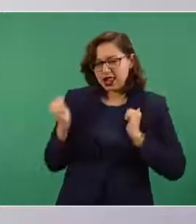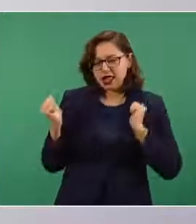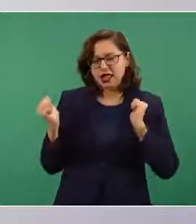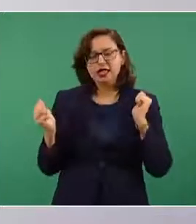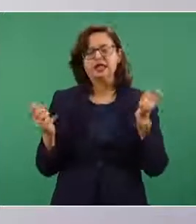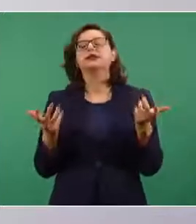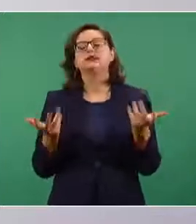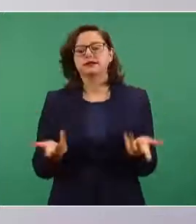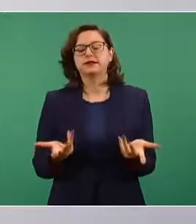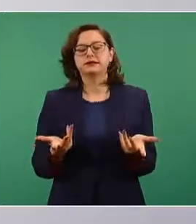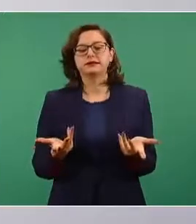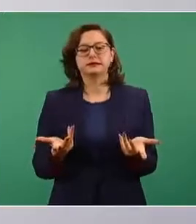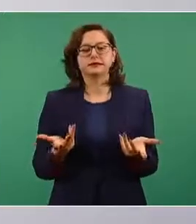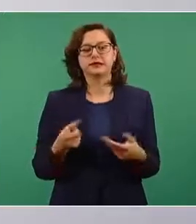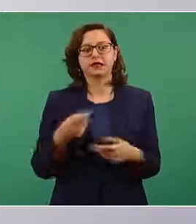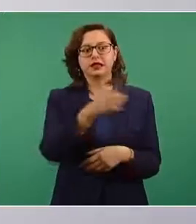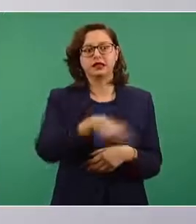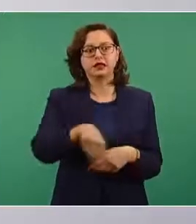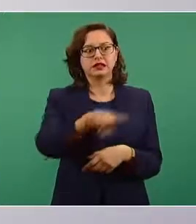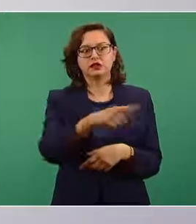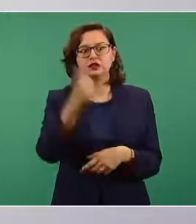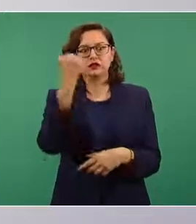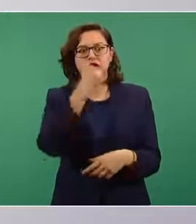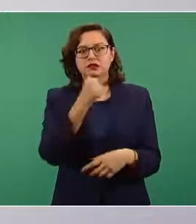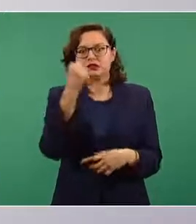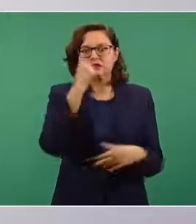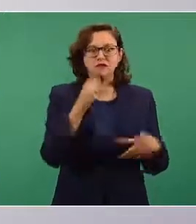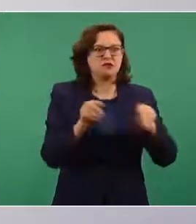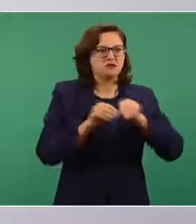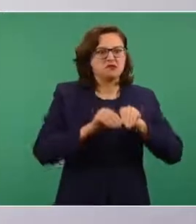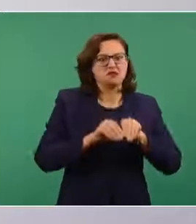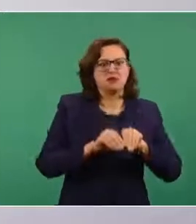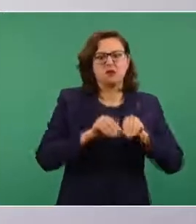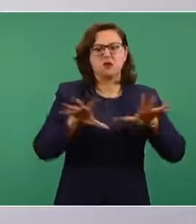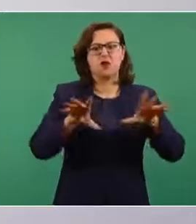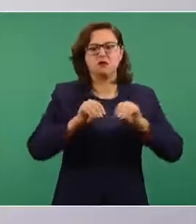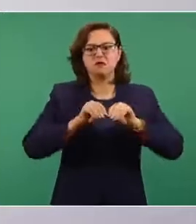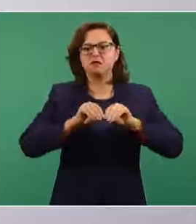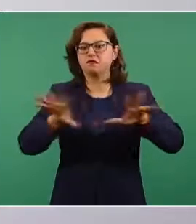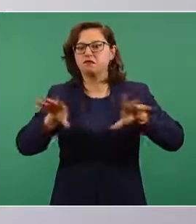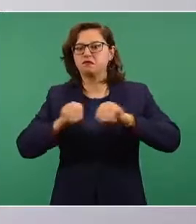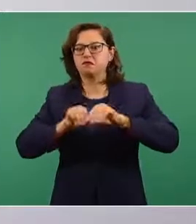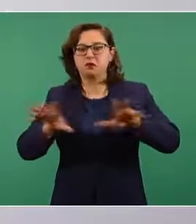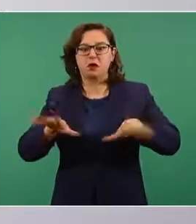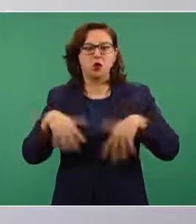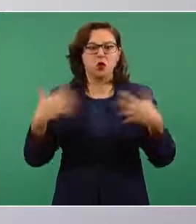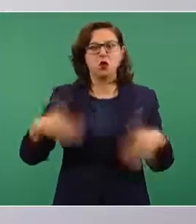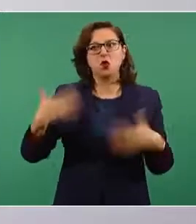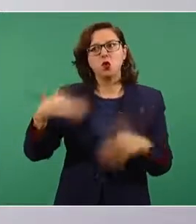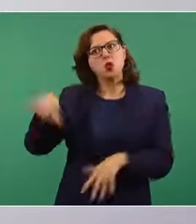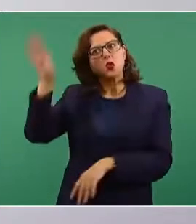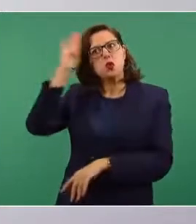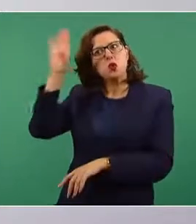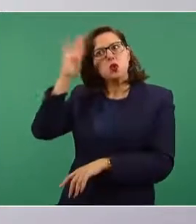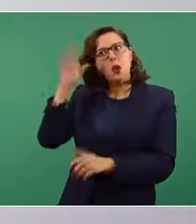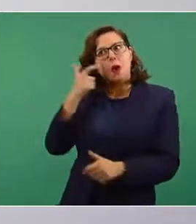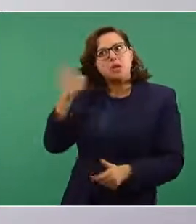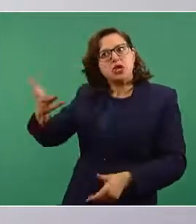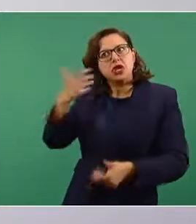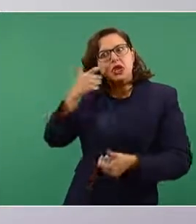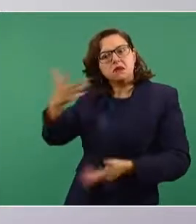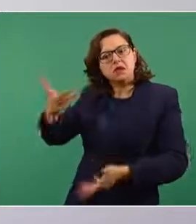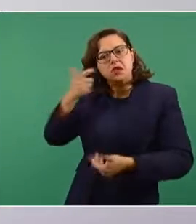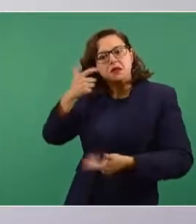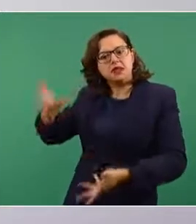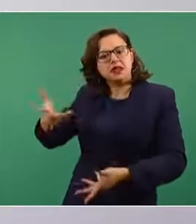siempre magnifican todo lo que pueda significar perjudicarnos,